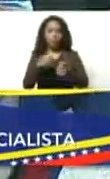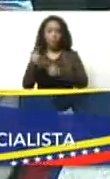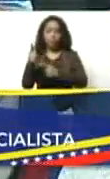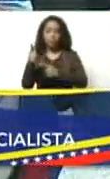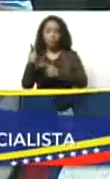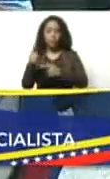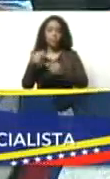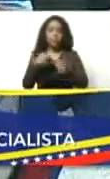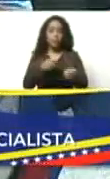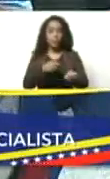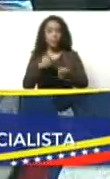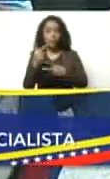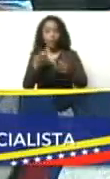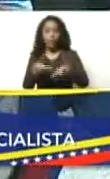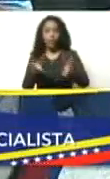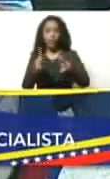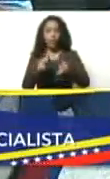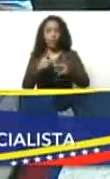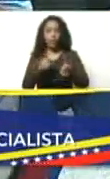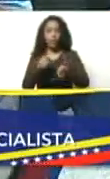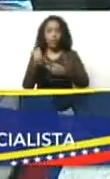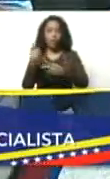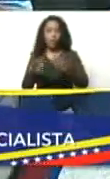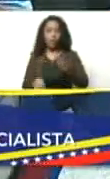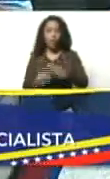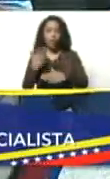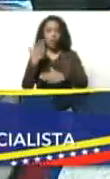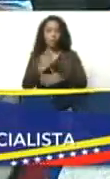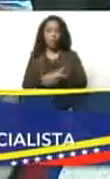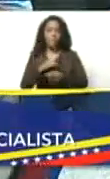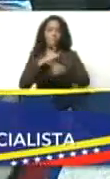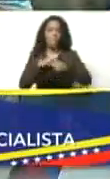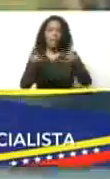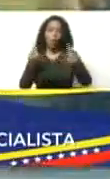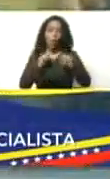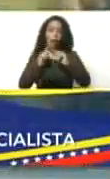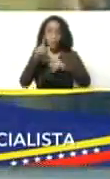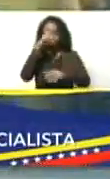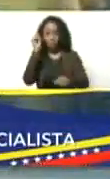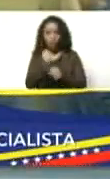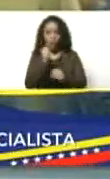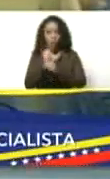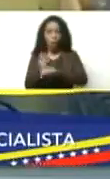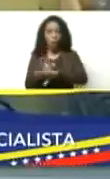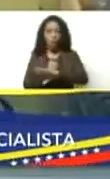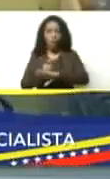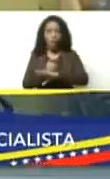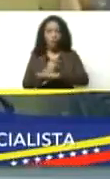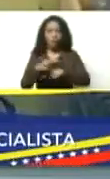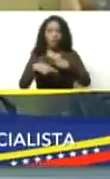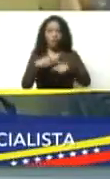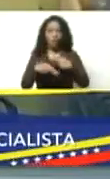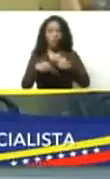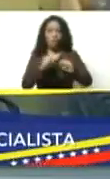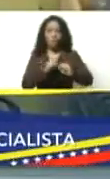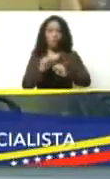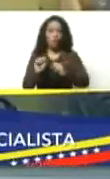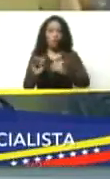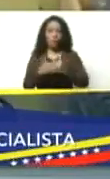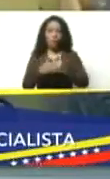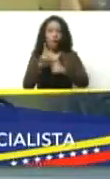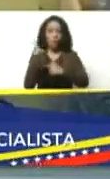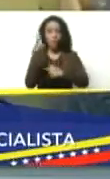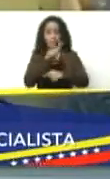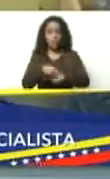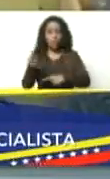plusvalía, se lleva el valor y se lleva lo fundamental. Pero ese es el trabajo del gobierno revolucionario, blindar ese circuito